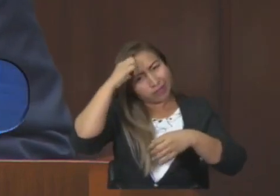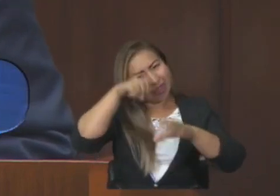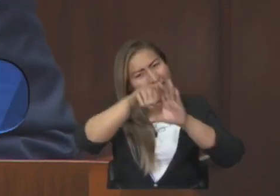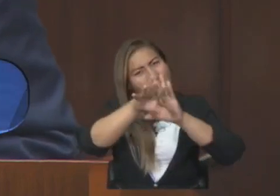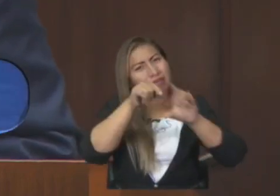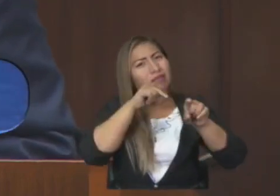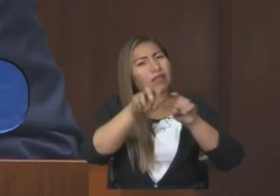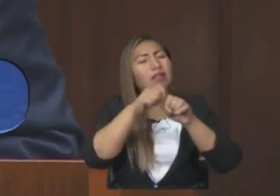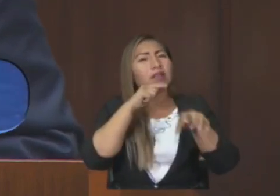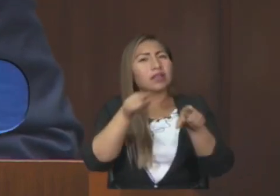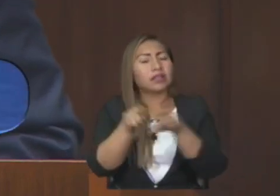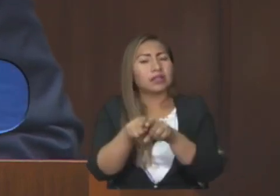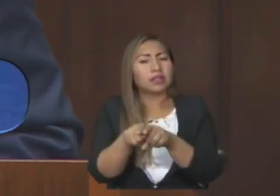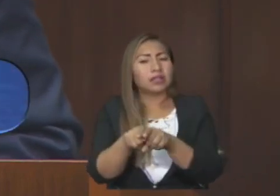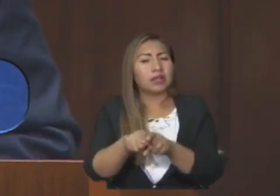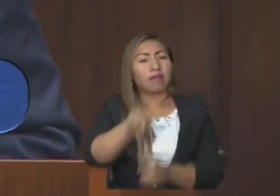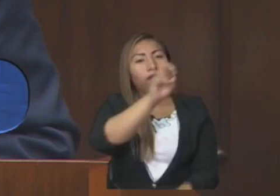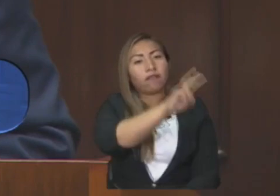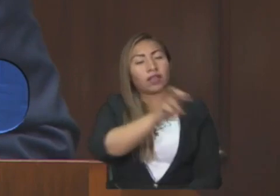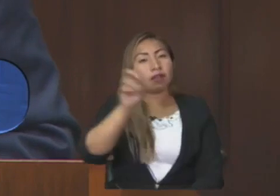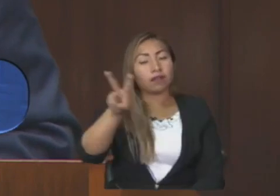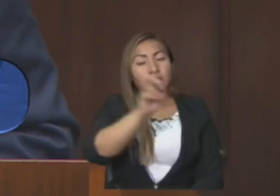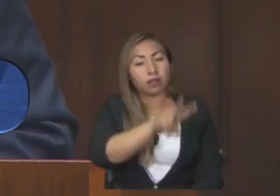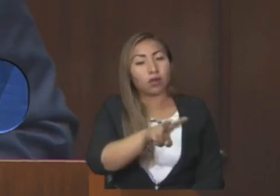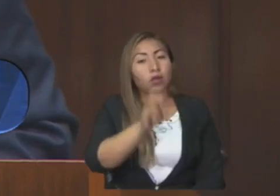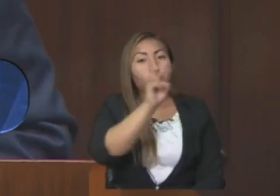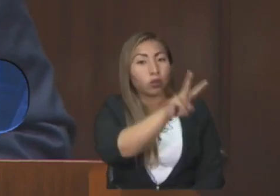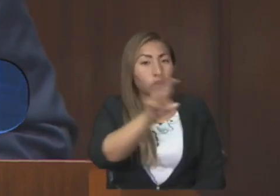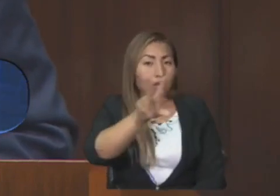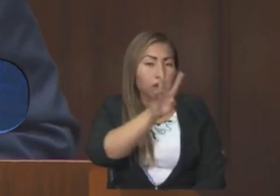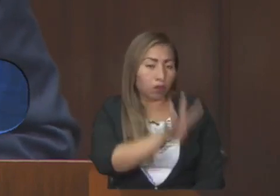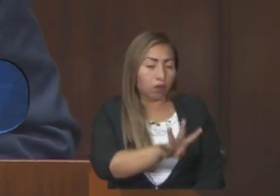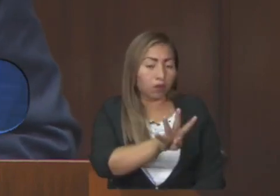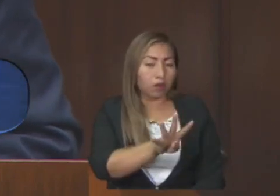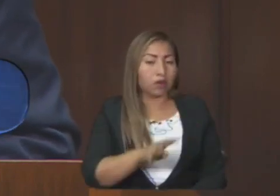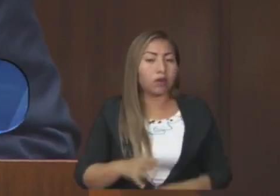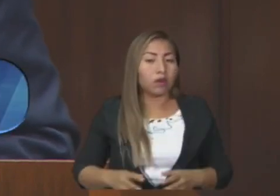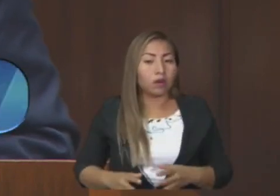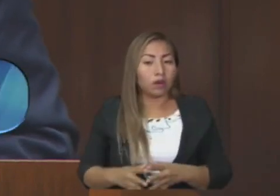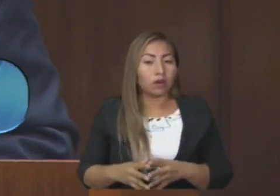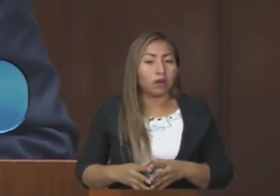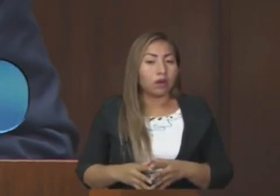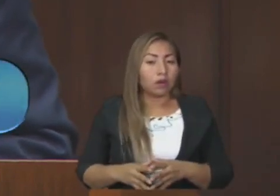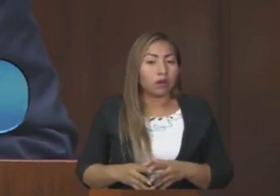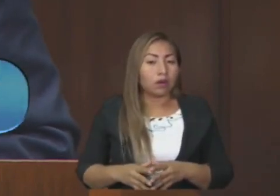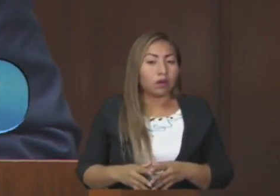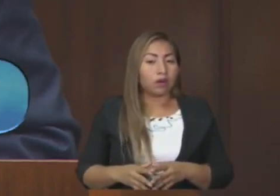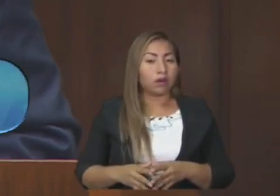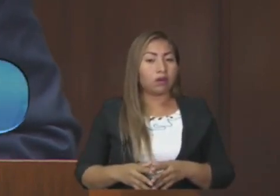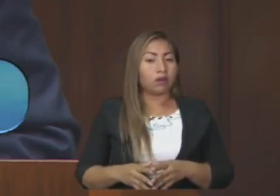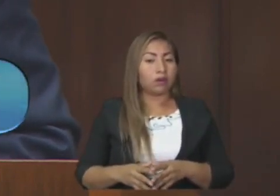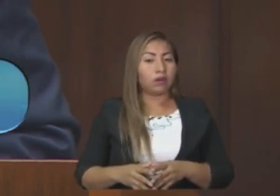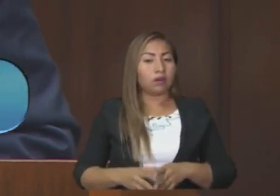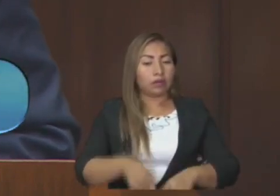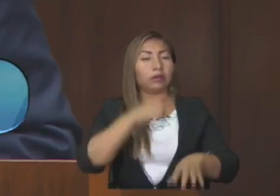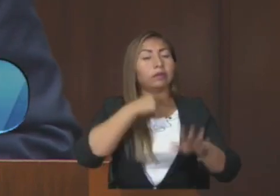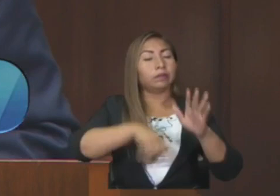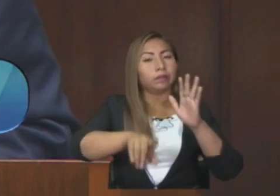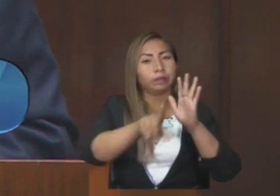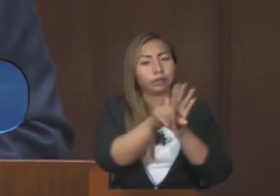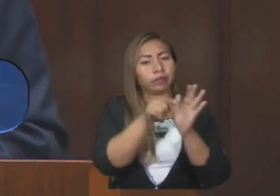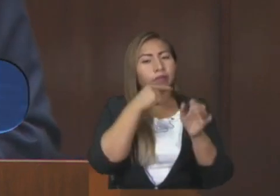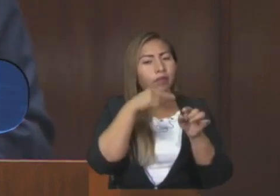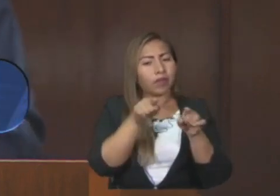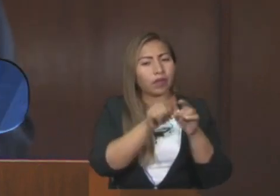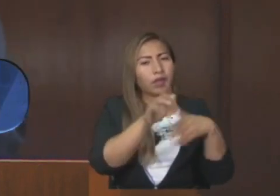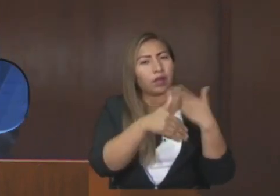contra la resolución 2022-234, según lo contempla el Código de Recursos Minerales y la Ley de